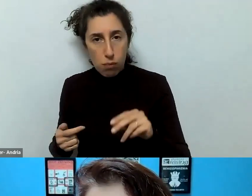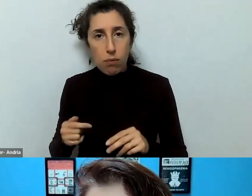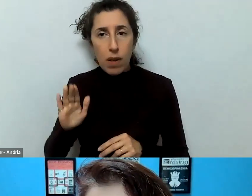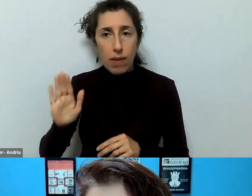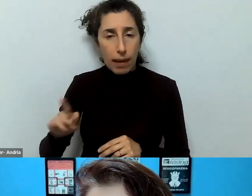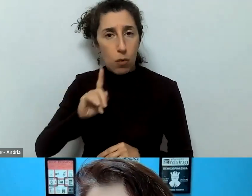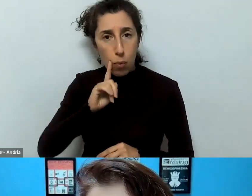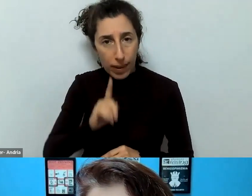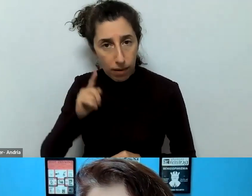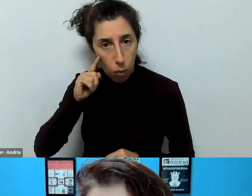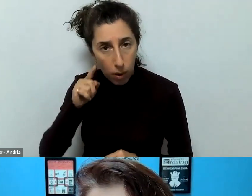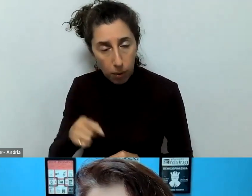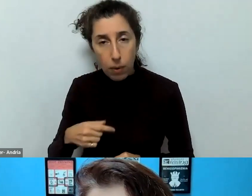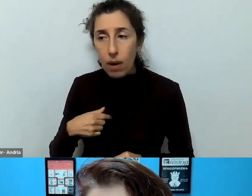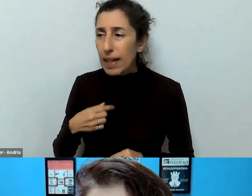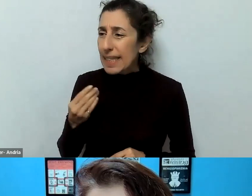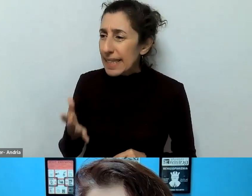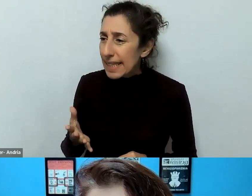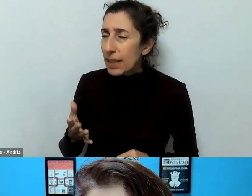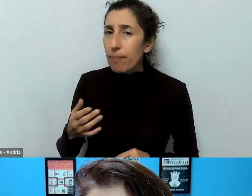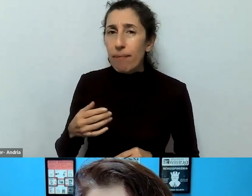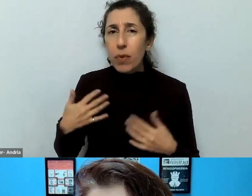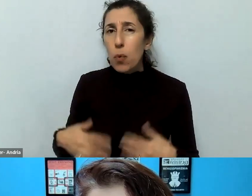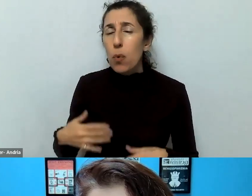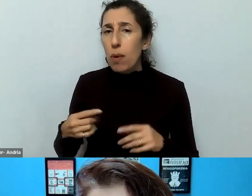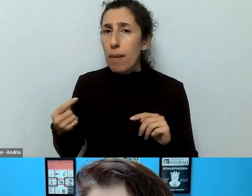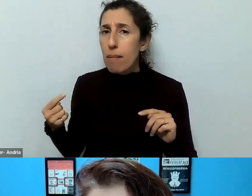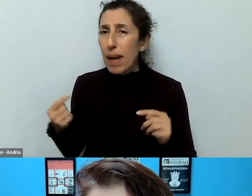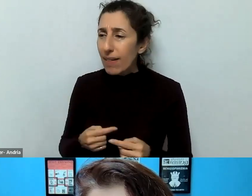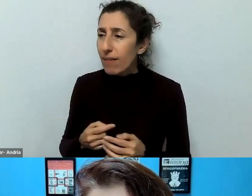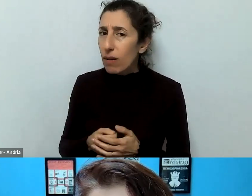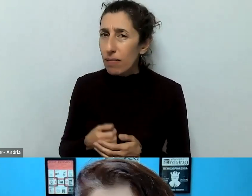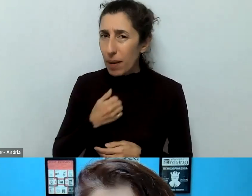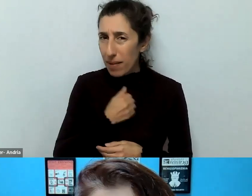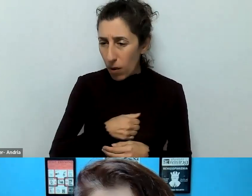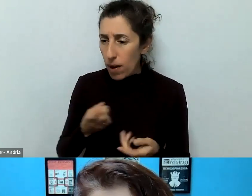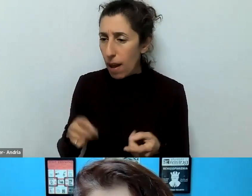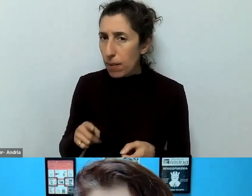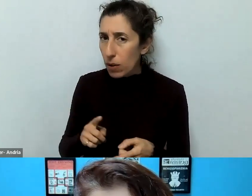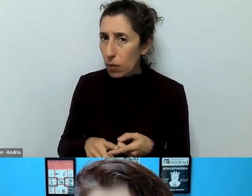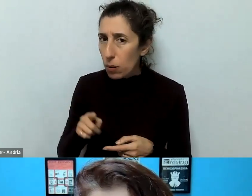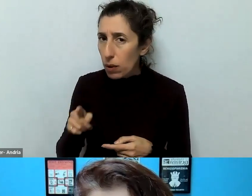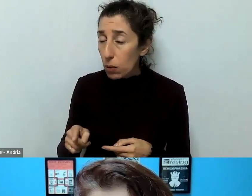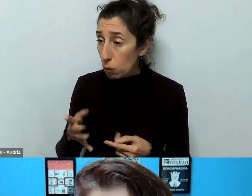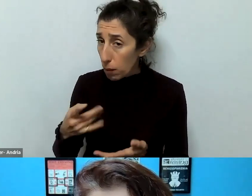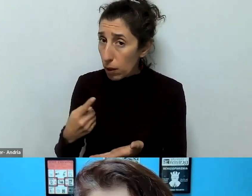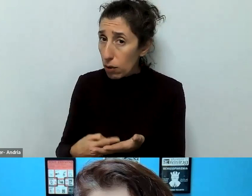decir, wow, eso se dolería mucho. Me da tristeza que estás pasando por